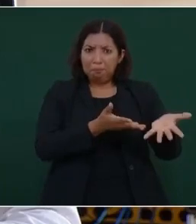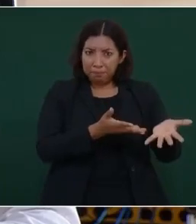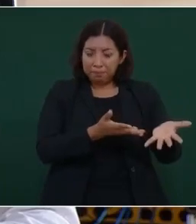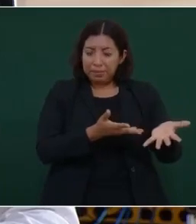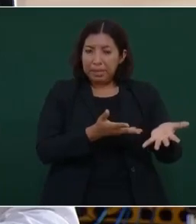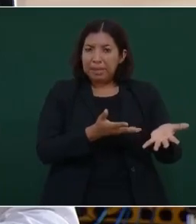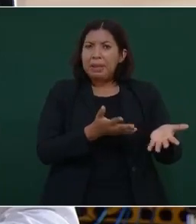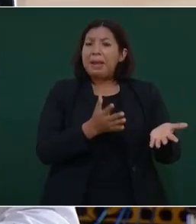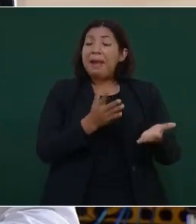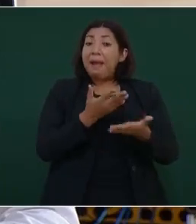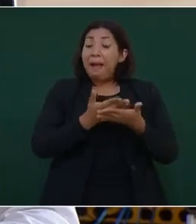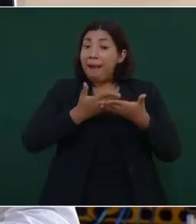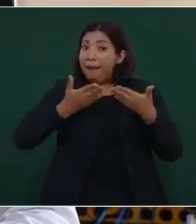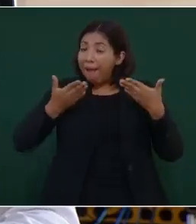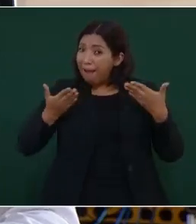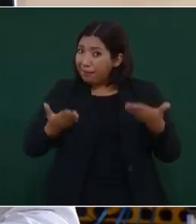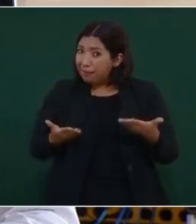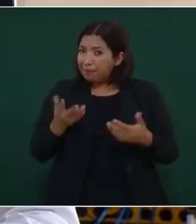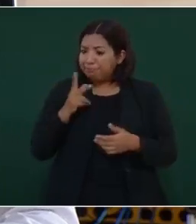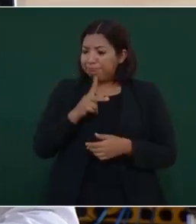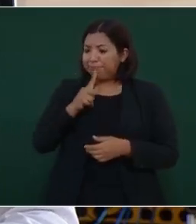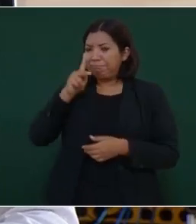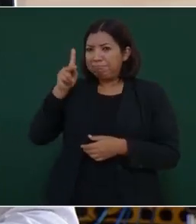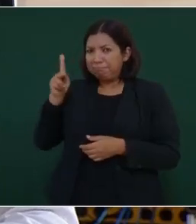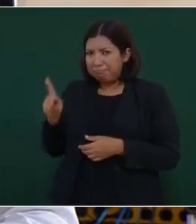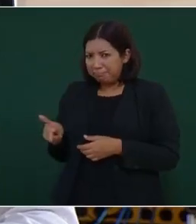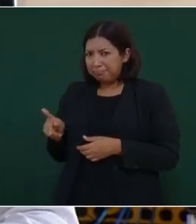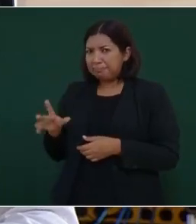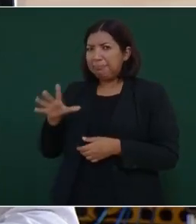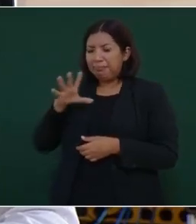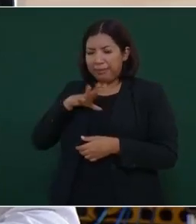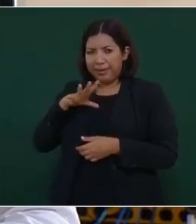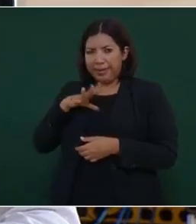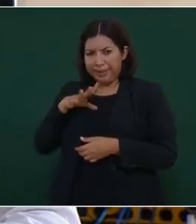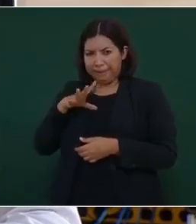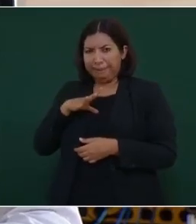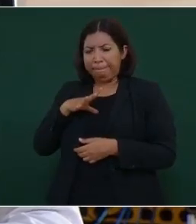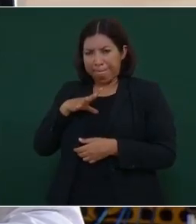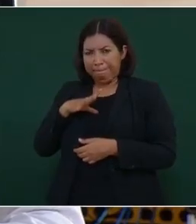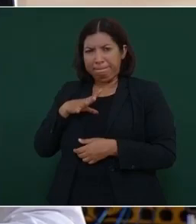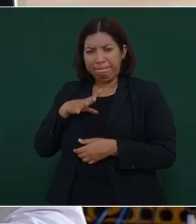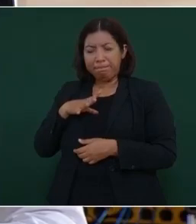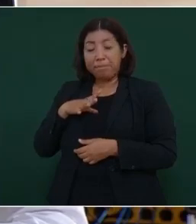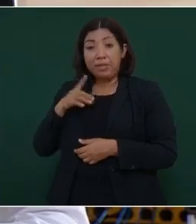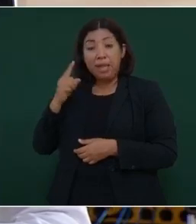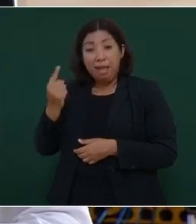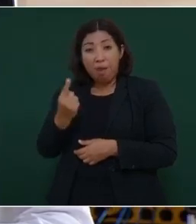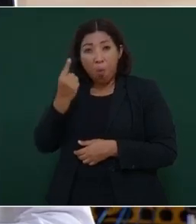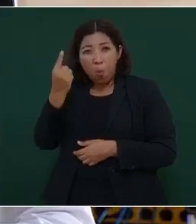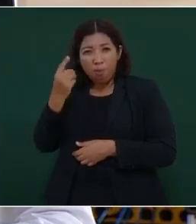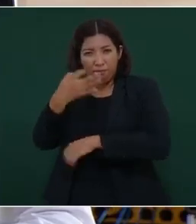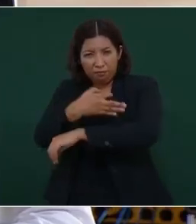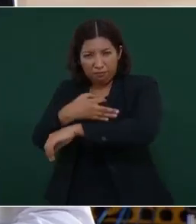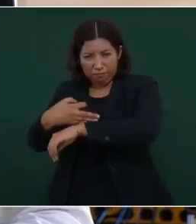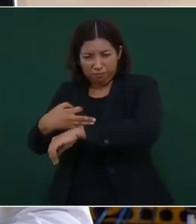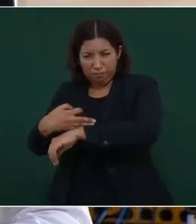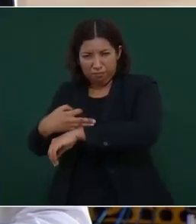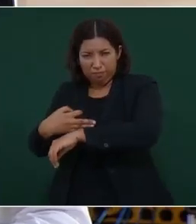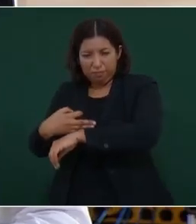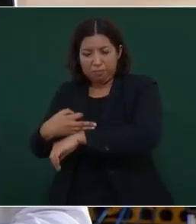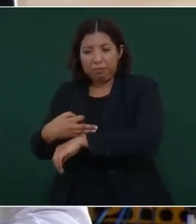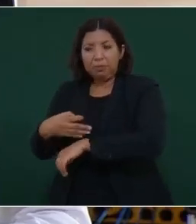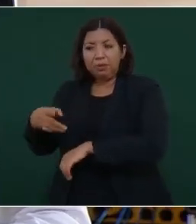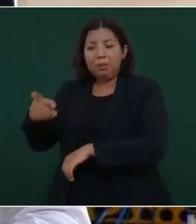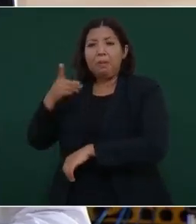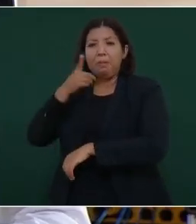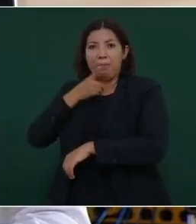¿no? Y hay un caso que una familia me contactó de una persona que tiene 73